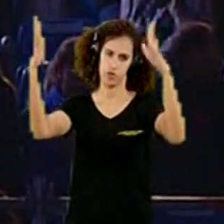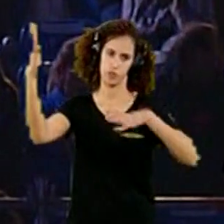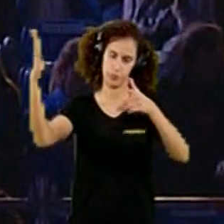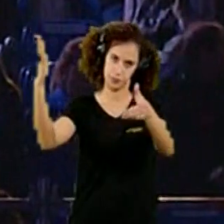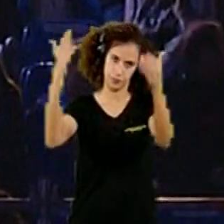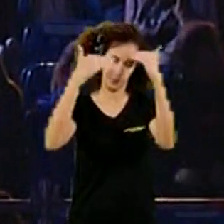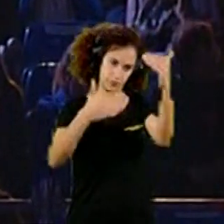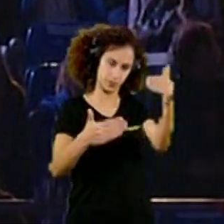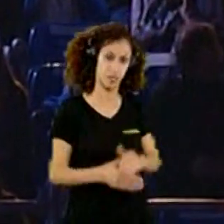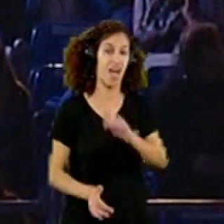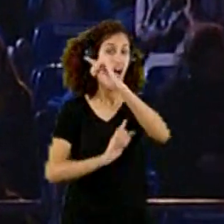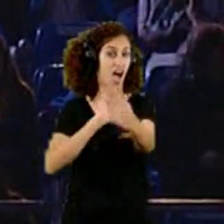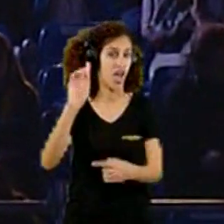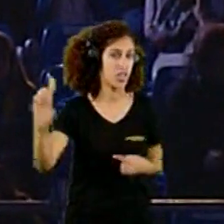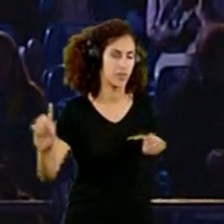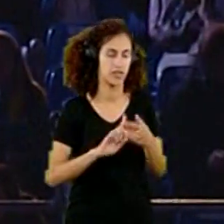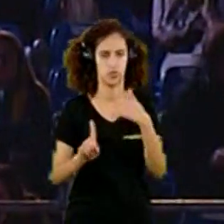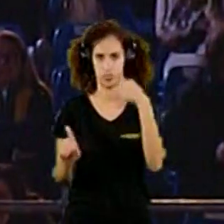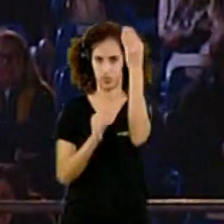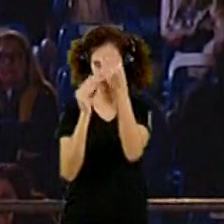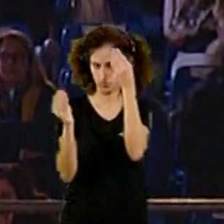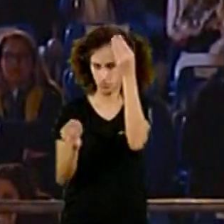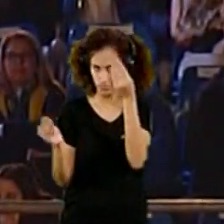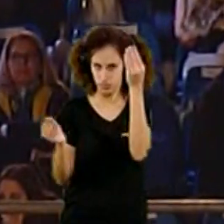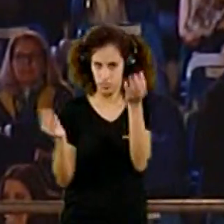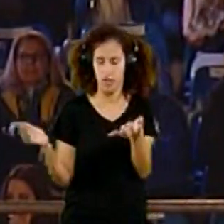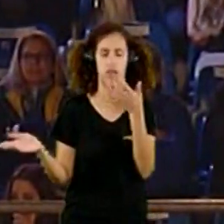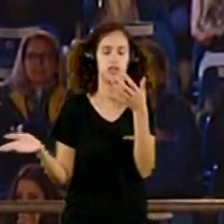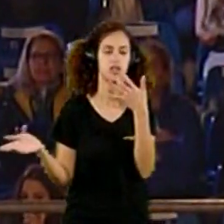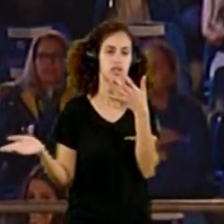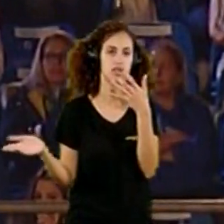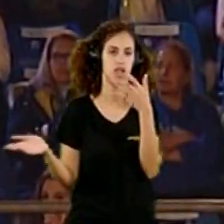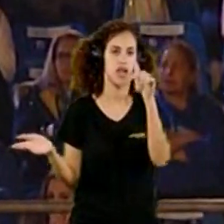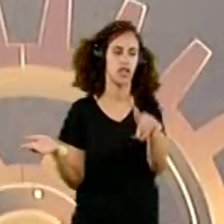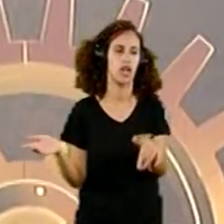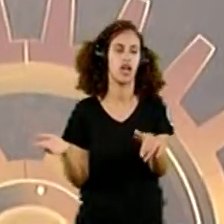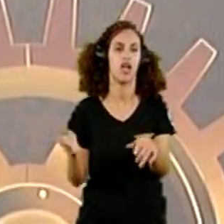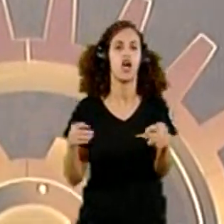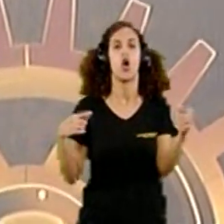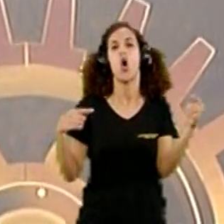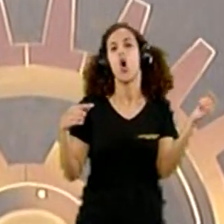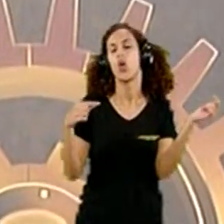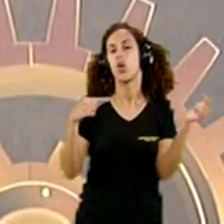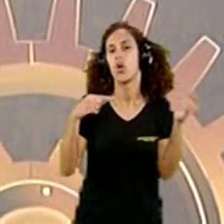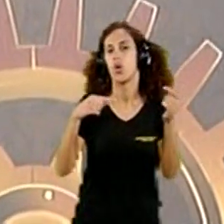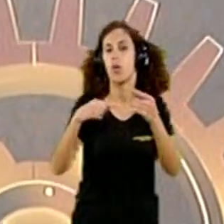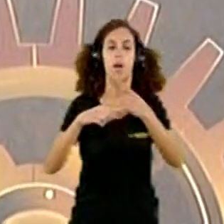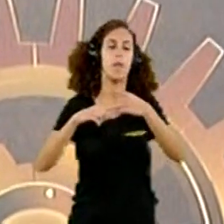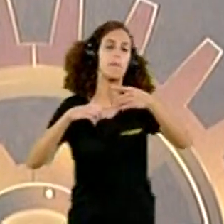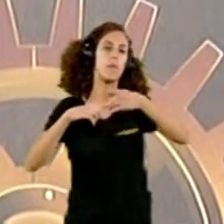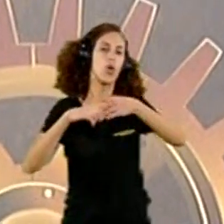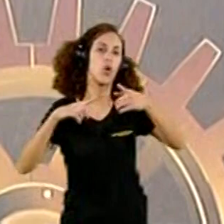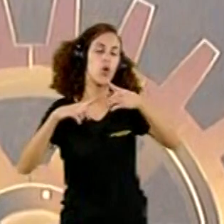Y además, yo pensando, si aquí ha venido los primos de Valerón, Grimacira